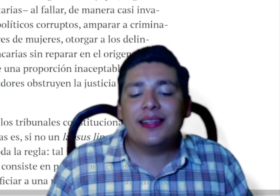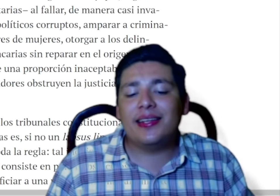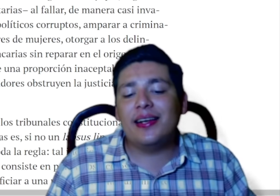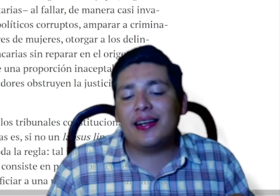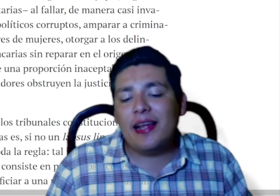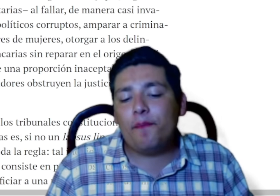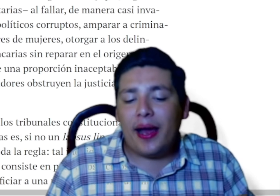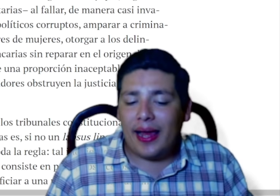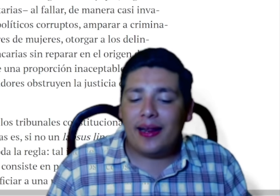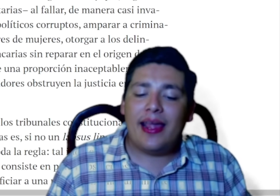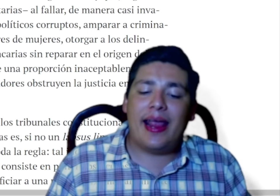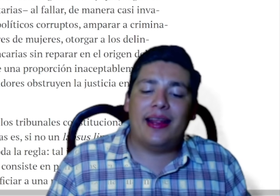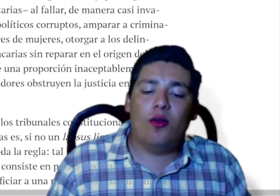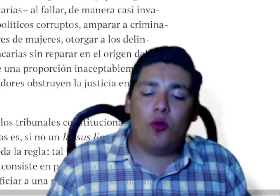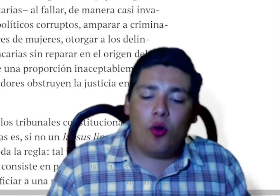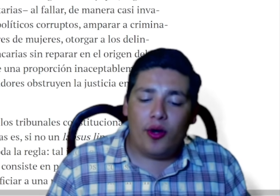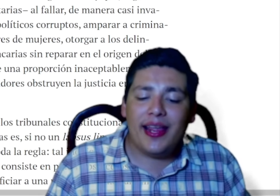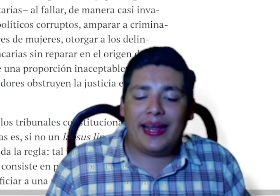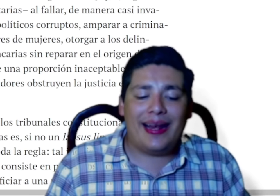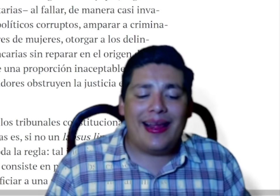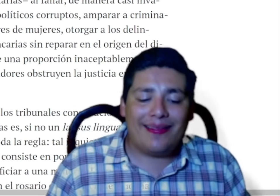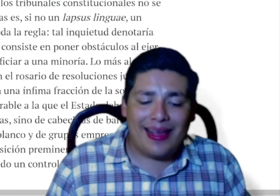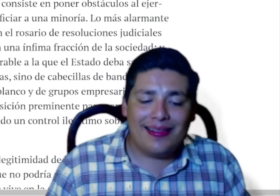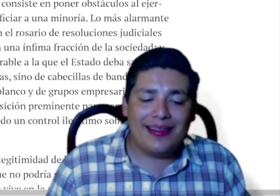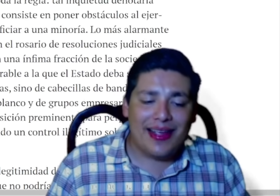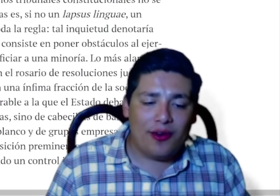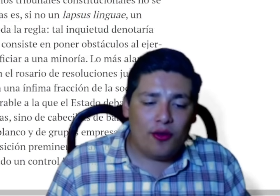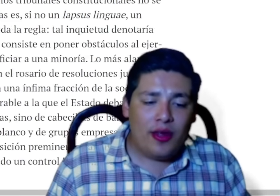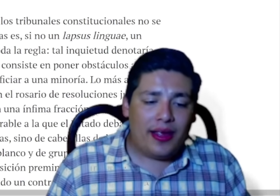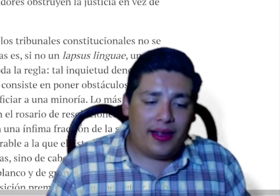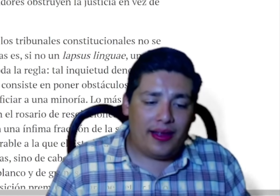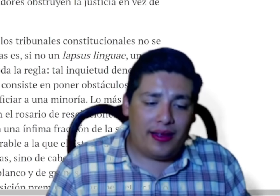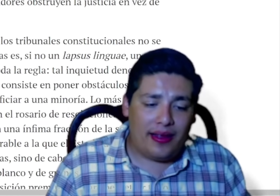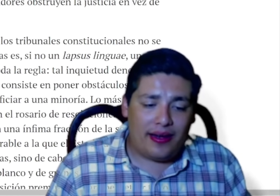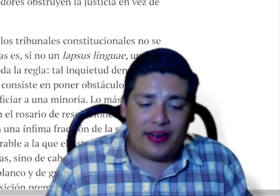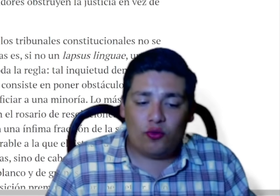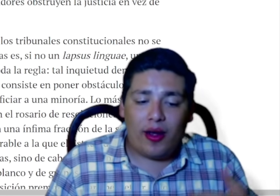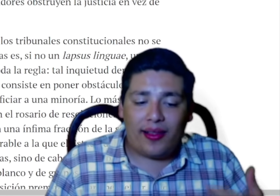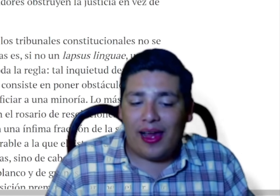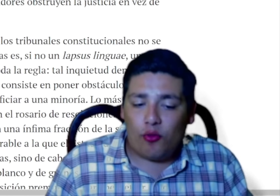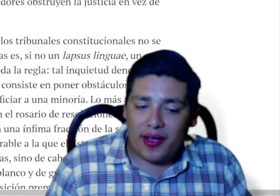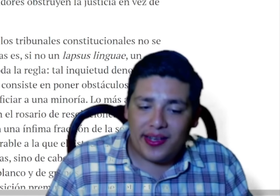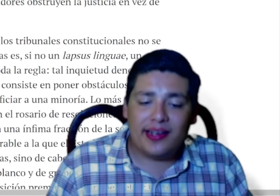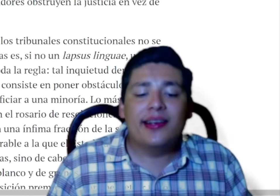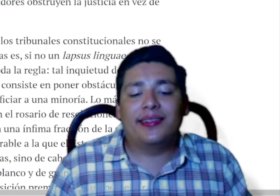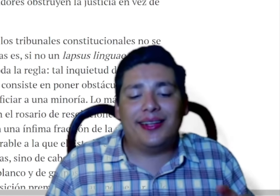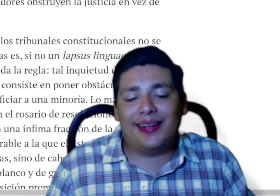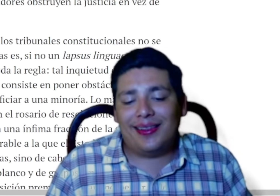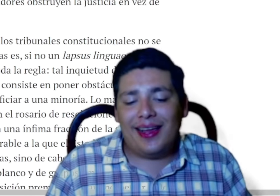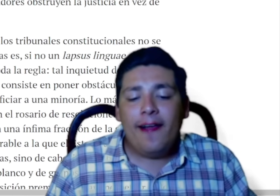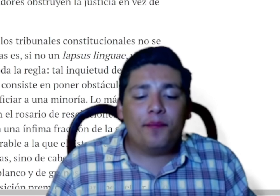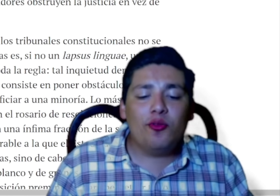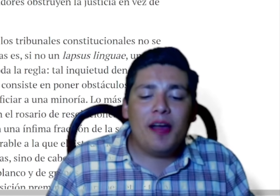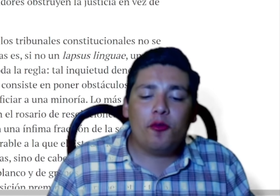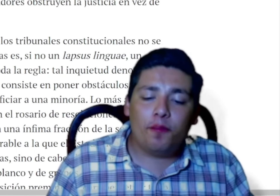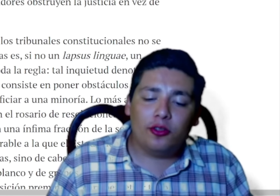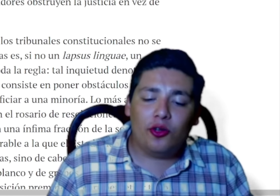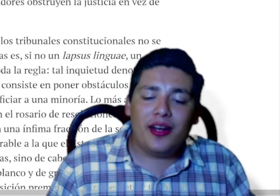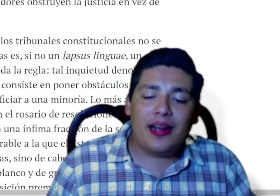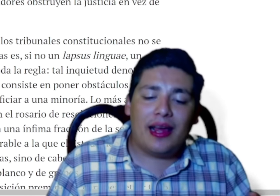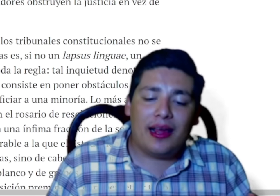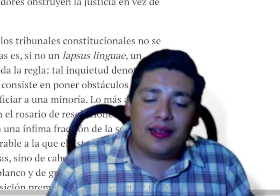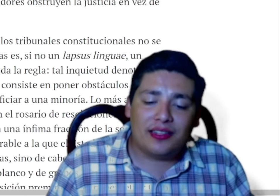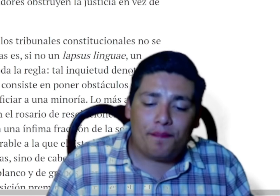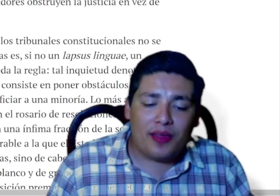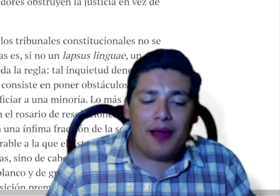bancarias sin reparar en el origen del dinero resguardado allí. Se trata de una